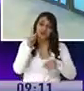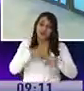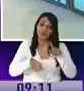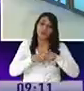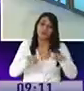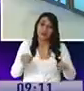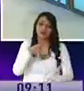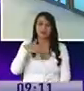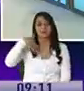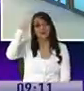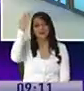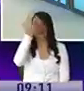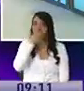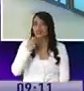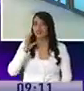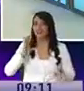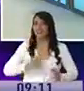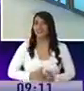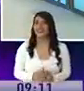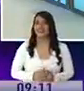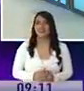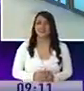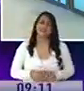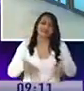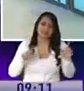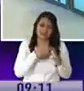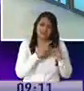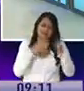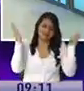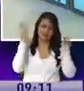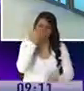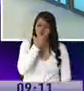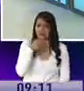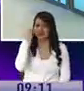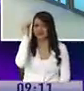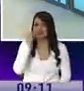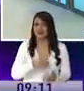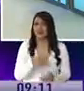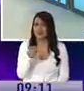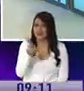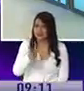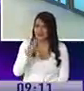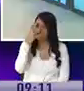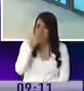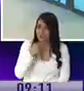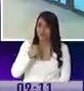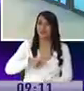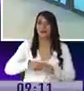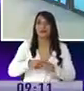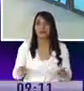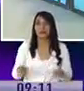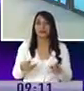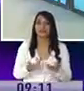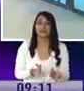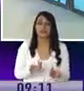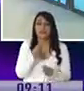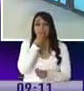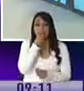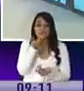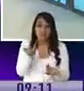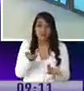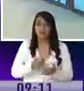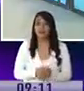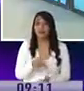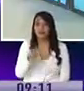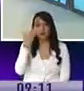sos más linda todavía verdad Roberto muy no al es una mujer muy guapa al igual que el tú Violeta pero oramos un intercambio de platos Y tú ya